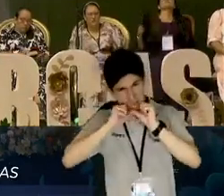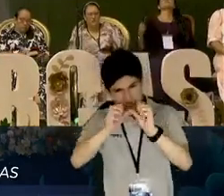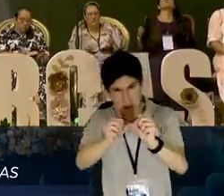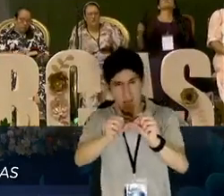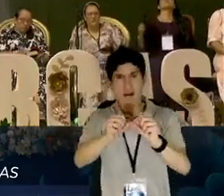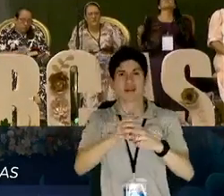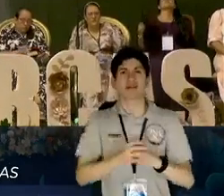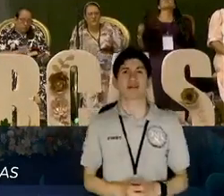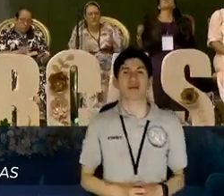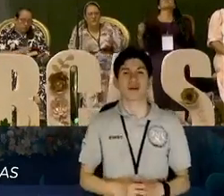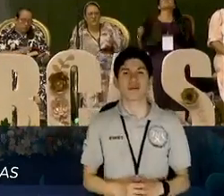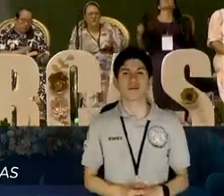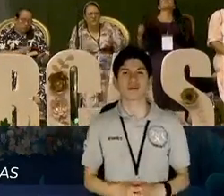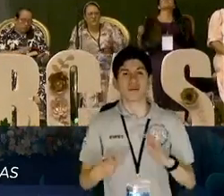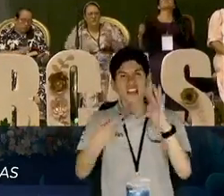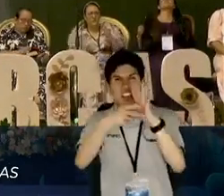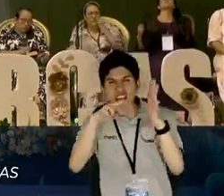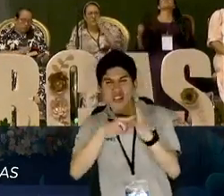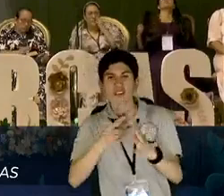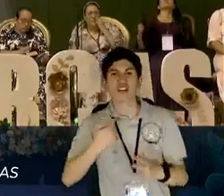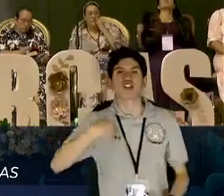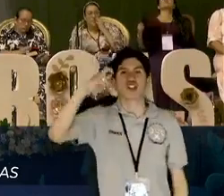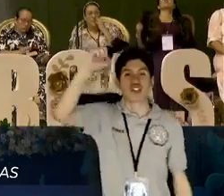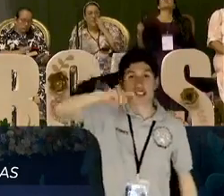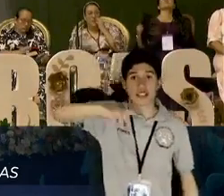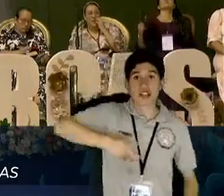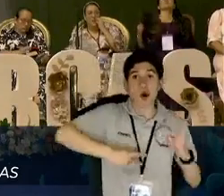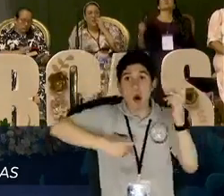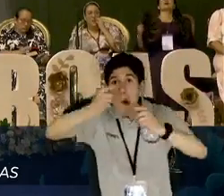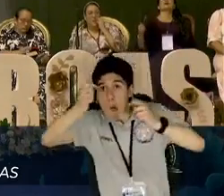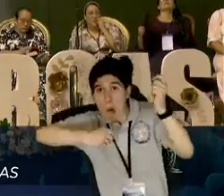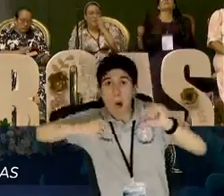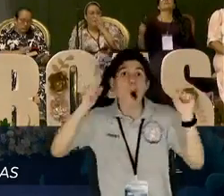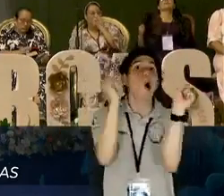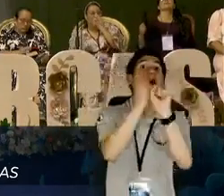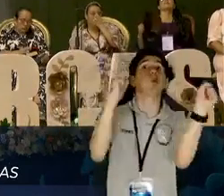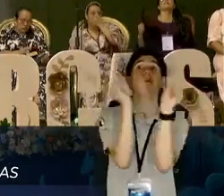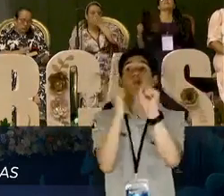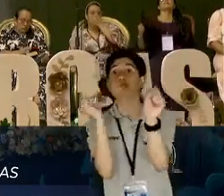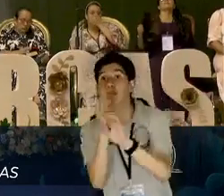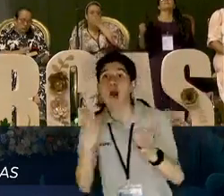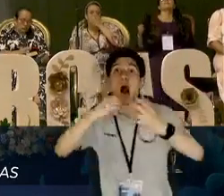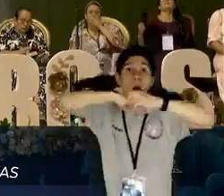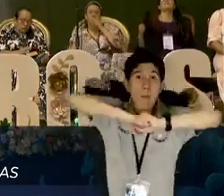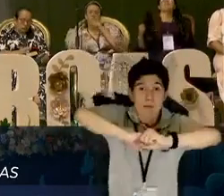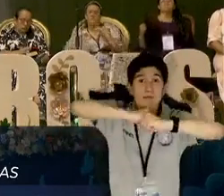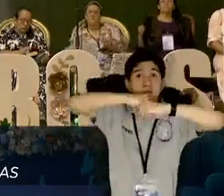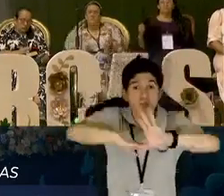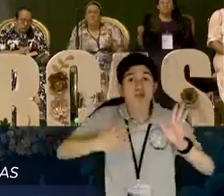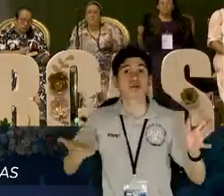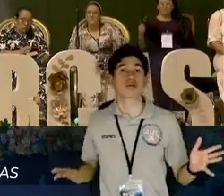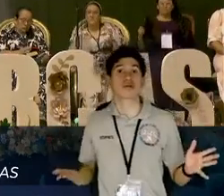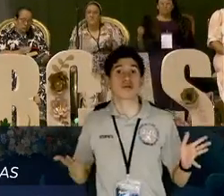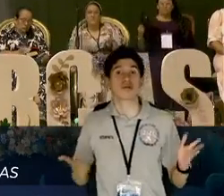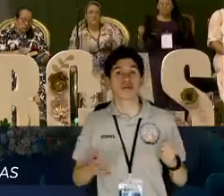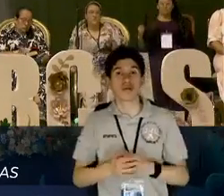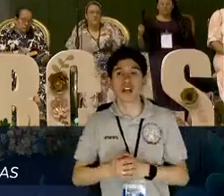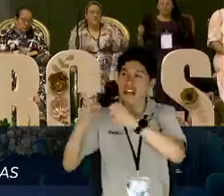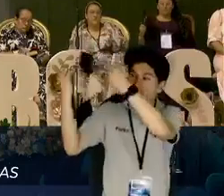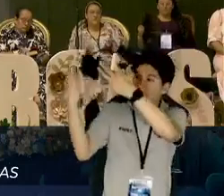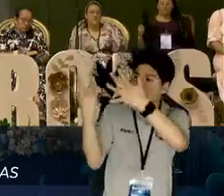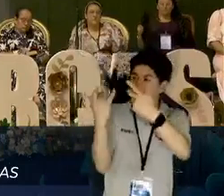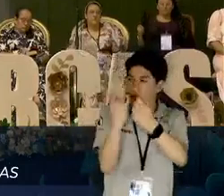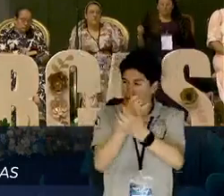también requiero entonces ser diligente. Diligente en que el Espíritu se deje manifestar, permitir que